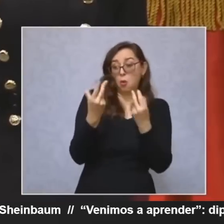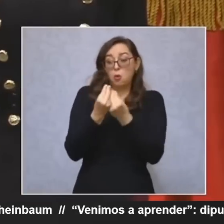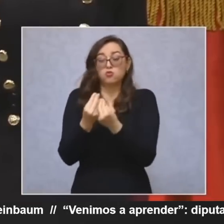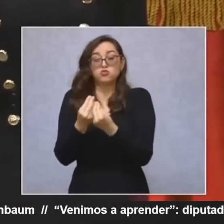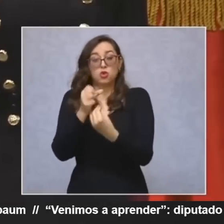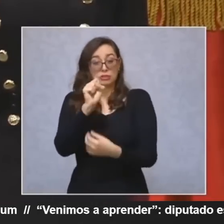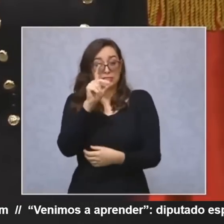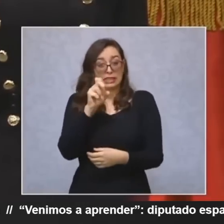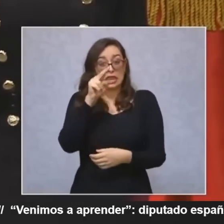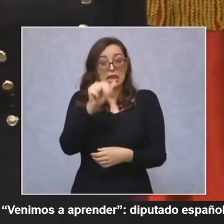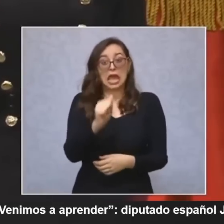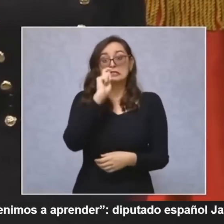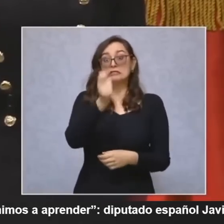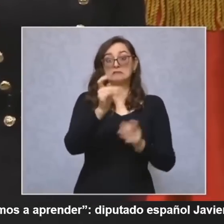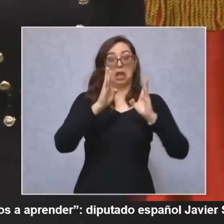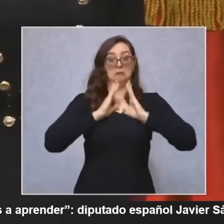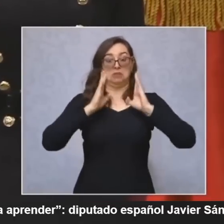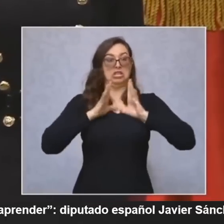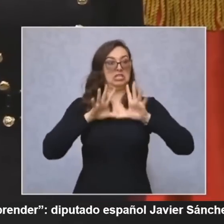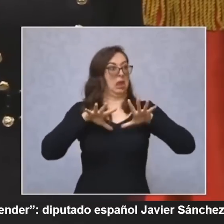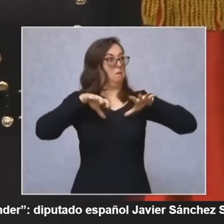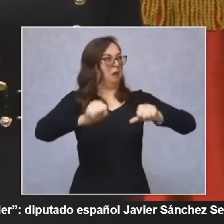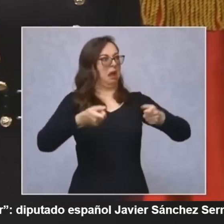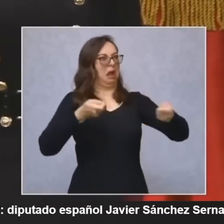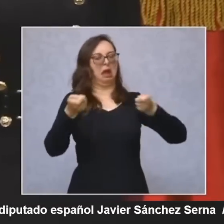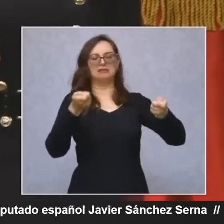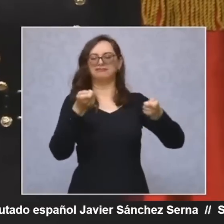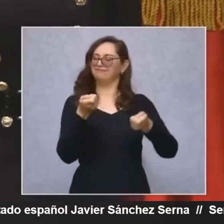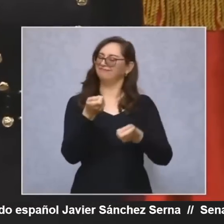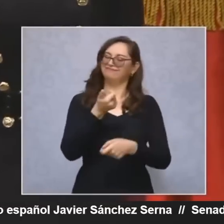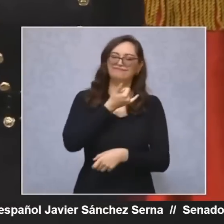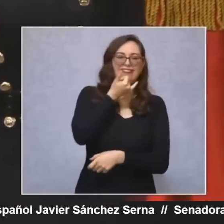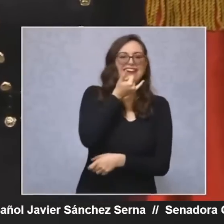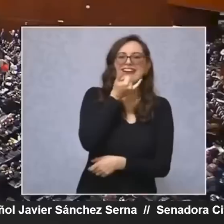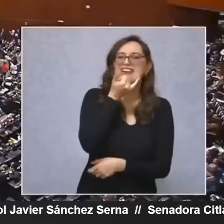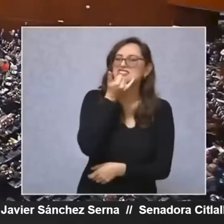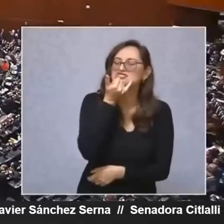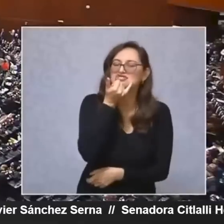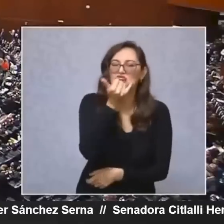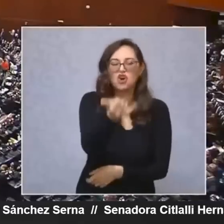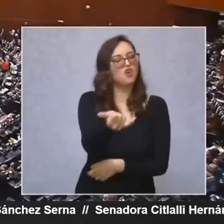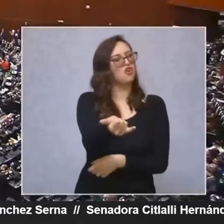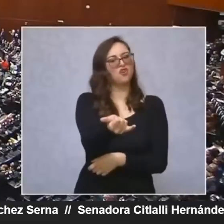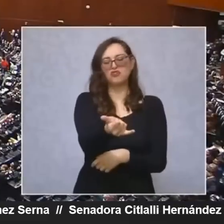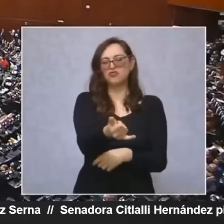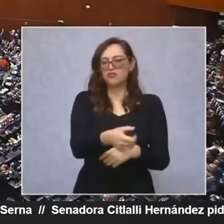es militarización, está totalmente equivocado.